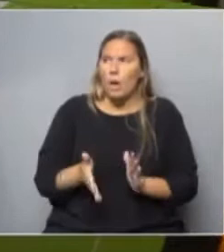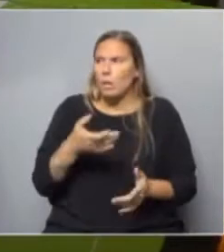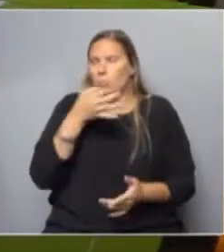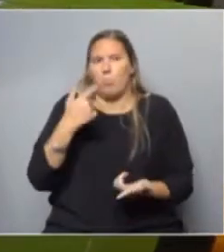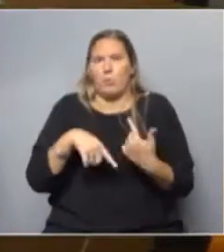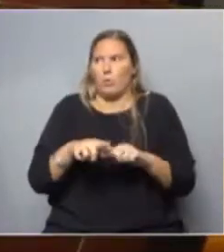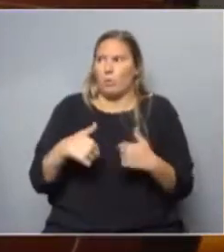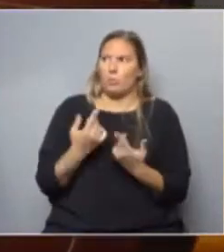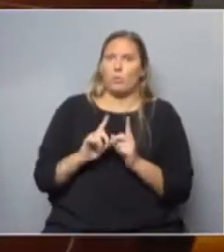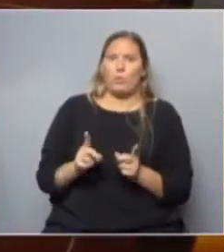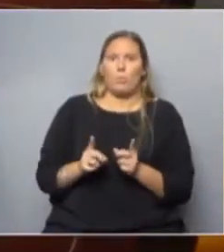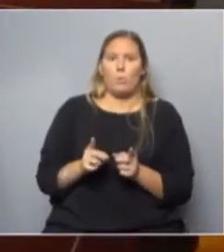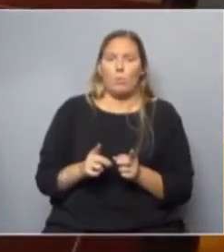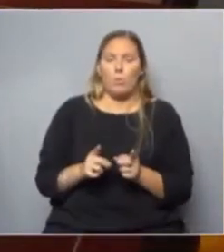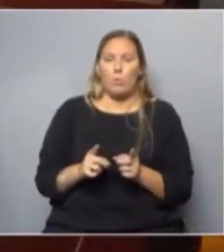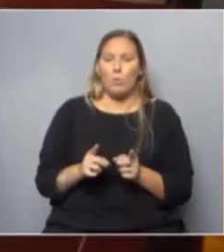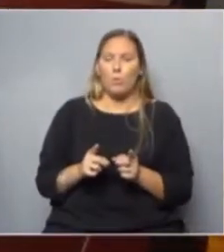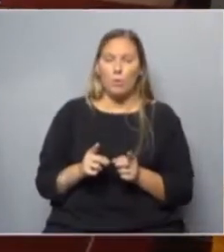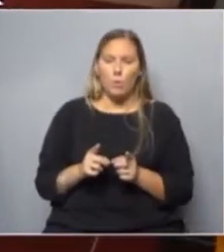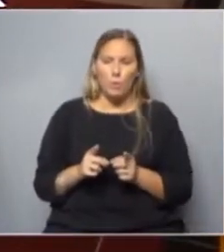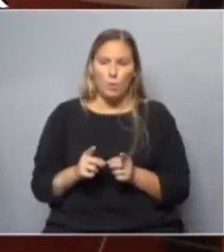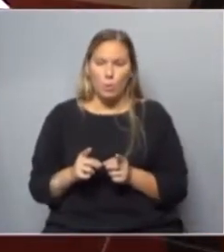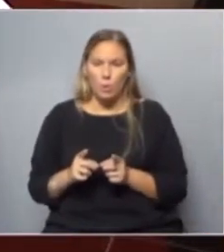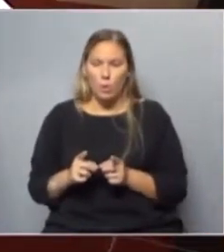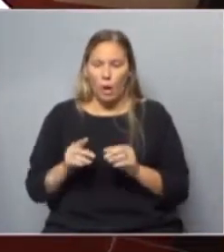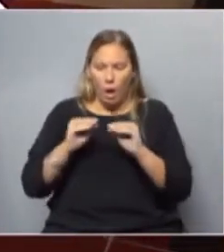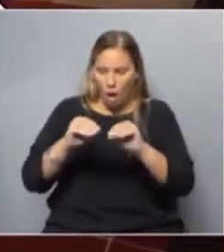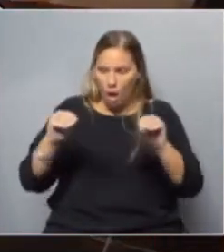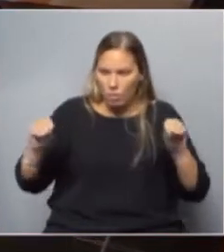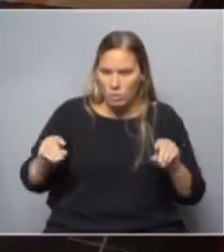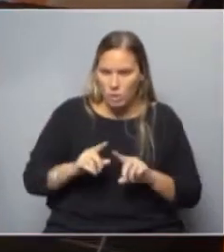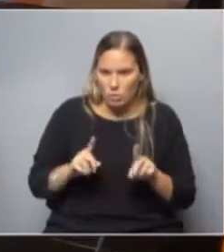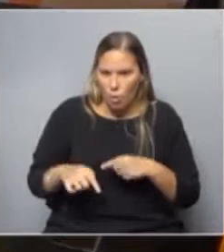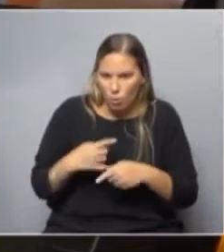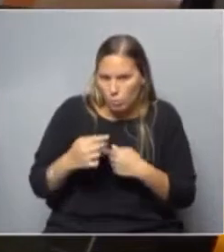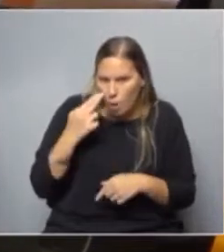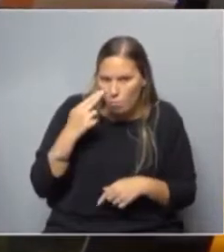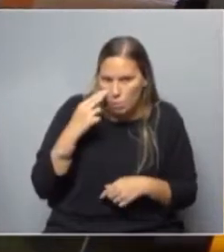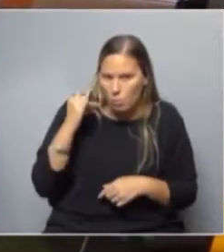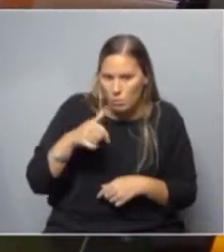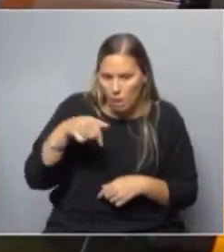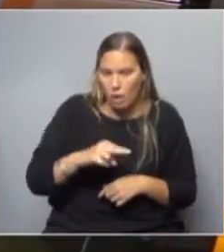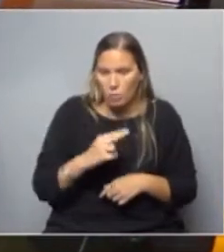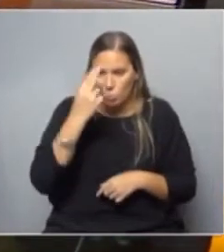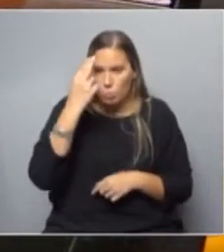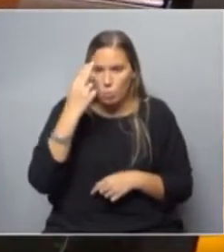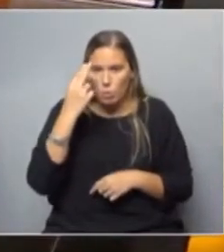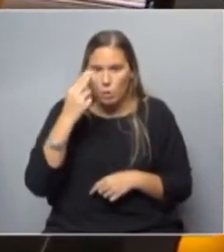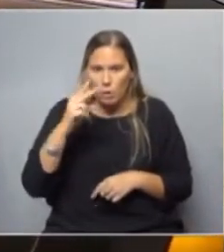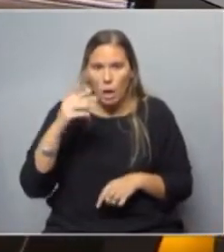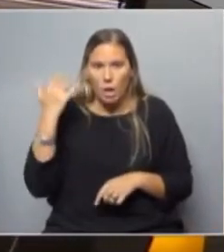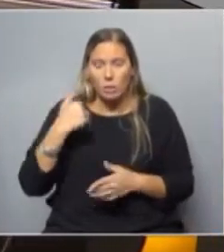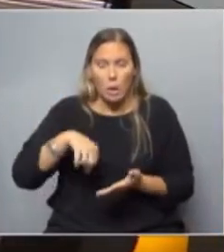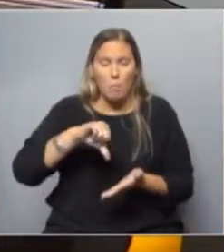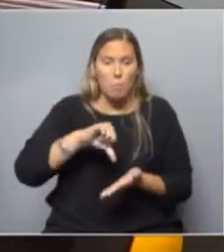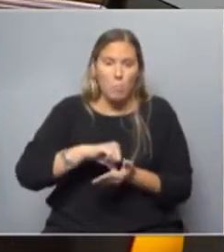desde nuestro lugar para tratar de comunicar de que no, que sigue siendo un problema y que en Uruguay justamente pasó de ser un país